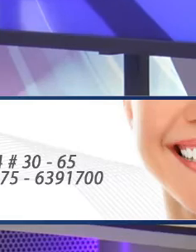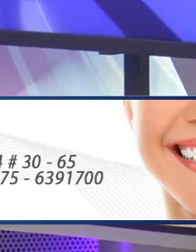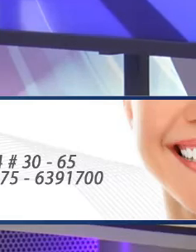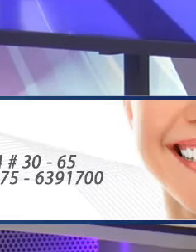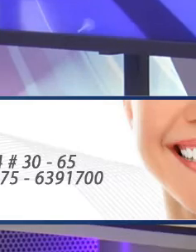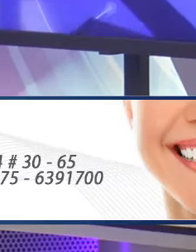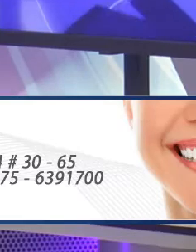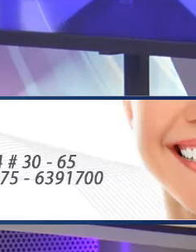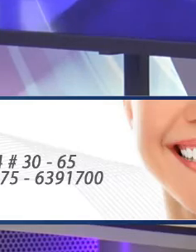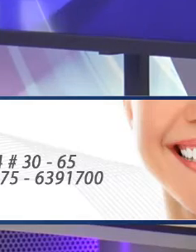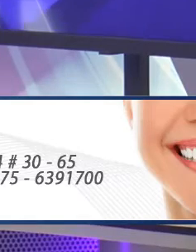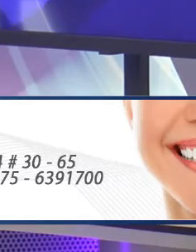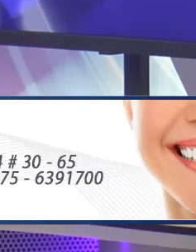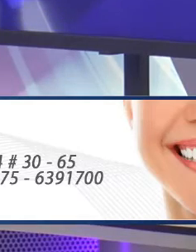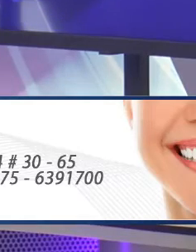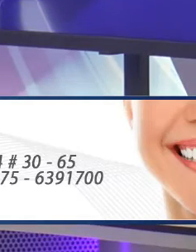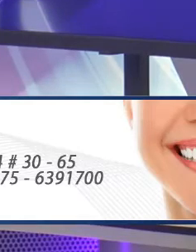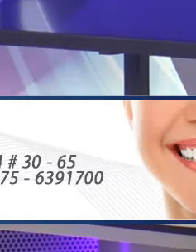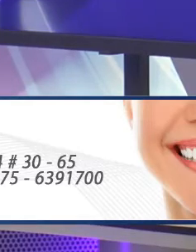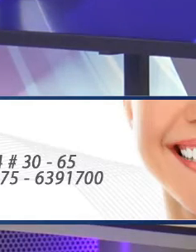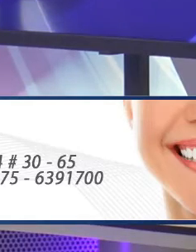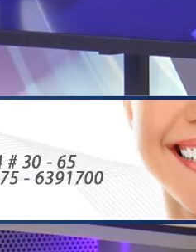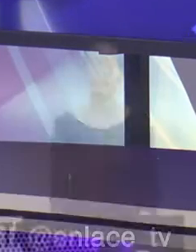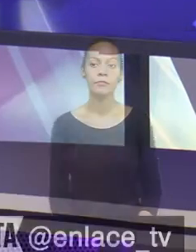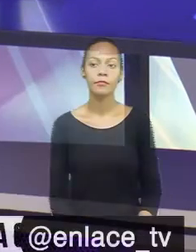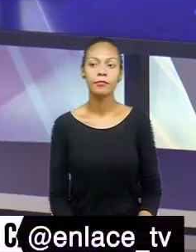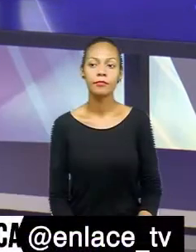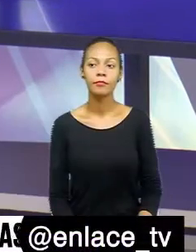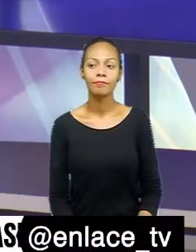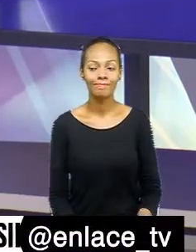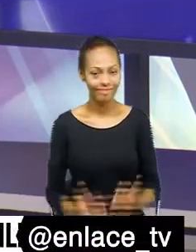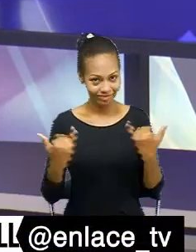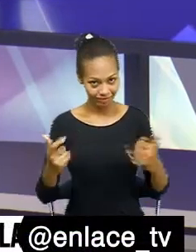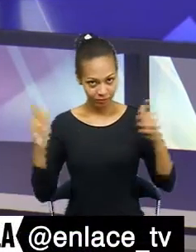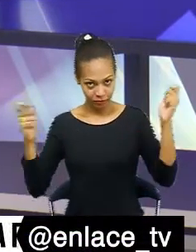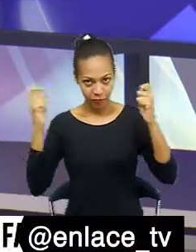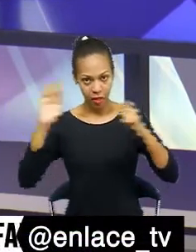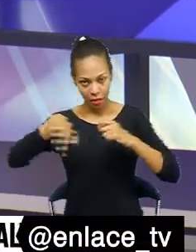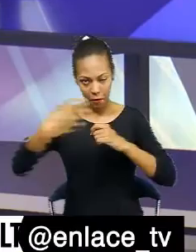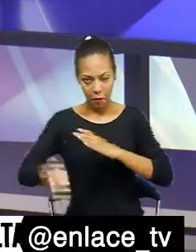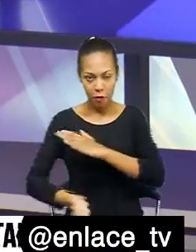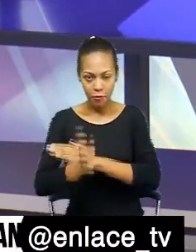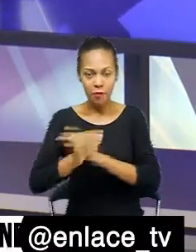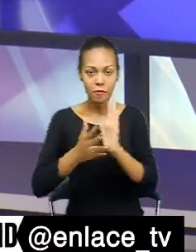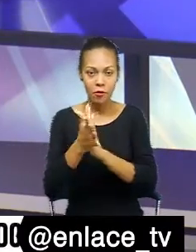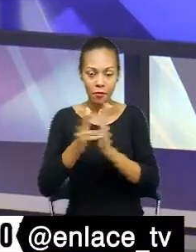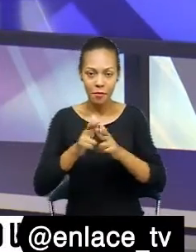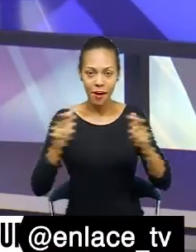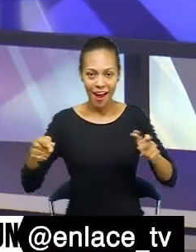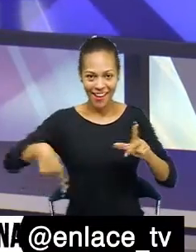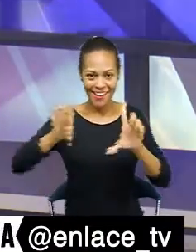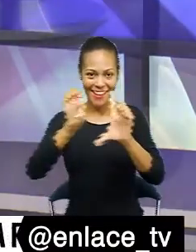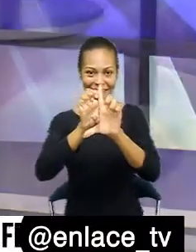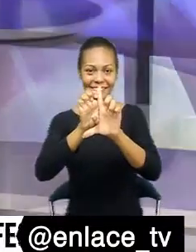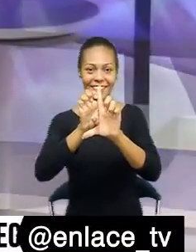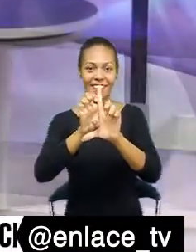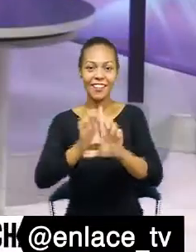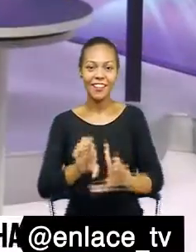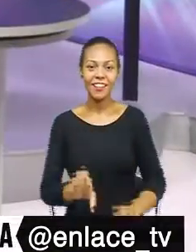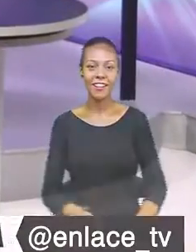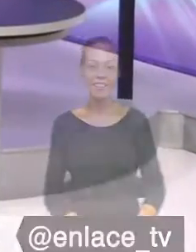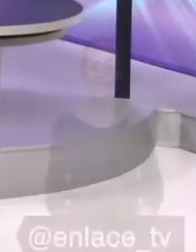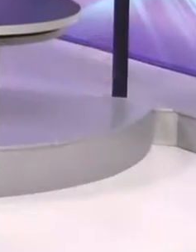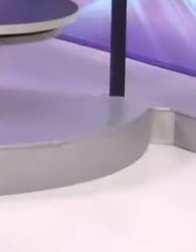a la vista. Crom, odontología especializada. Hacemos una pausa y ya regresamos con más información a Enlace Noticias.